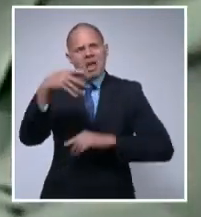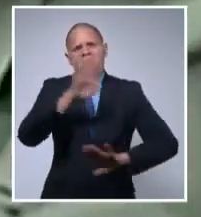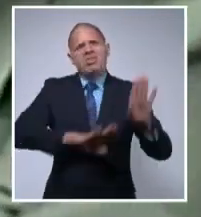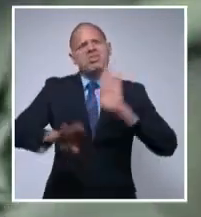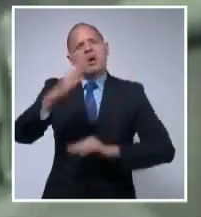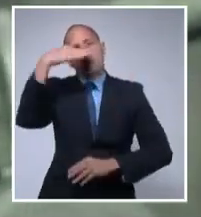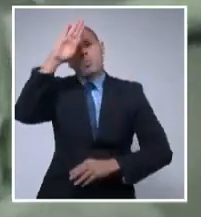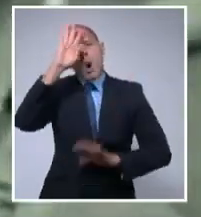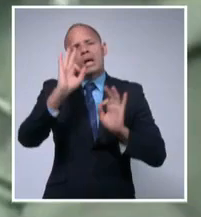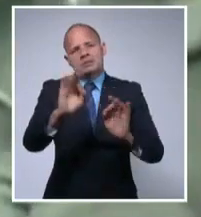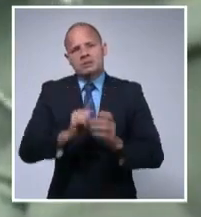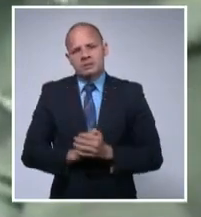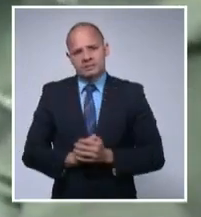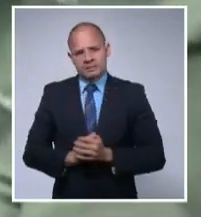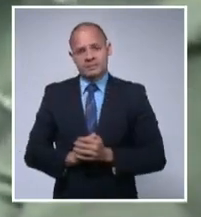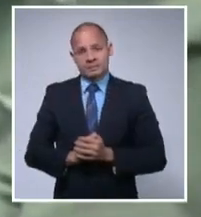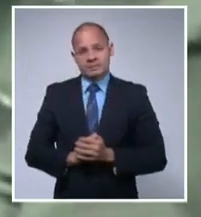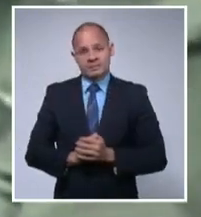abra grietas aquí.